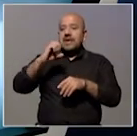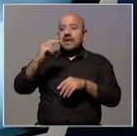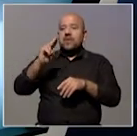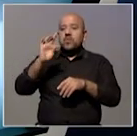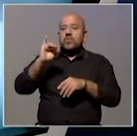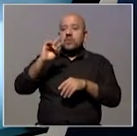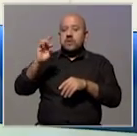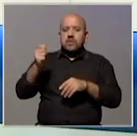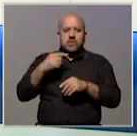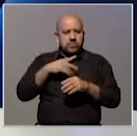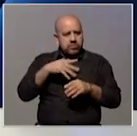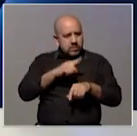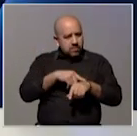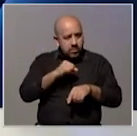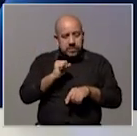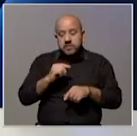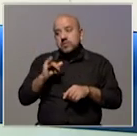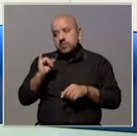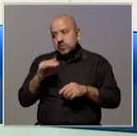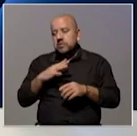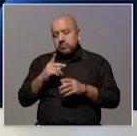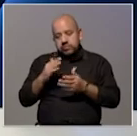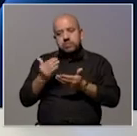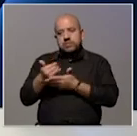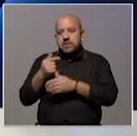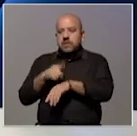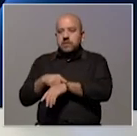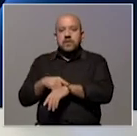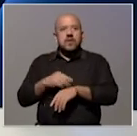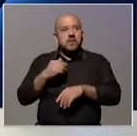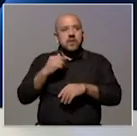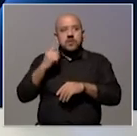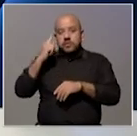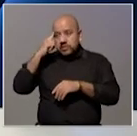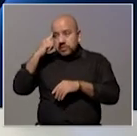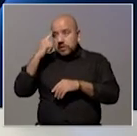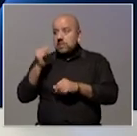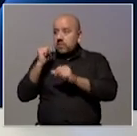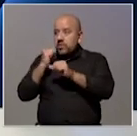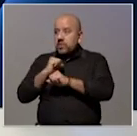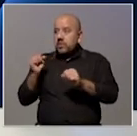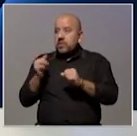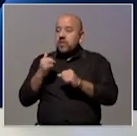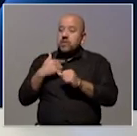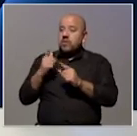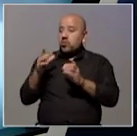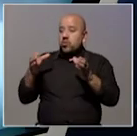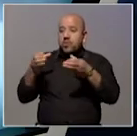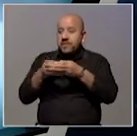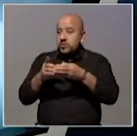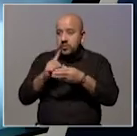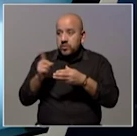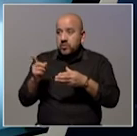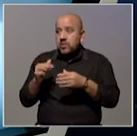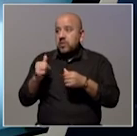ejecutiva saca mucho tiempo saca mucho cambió mucho la agenda si yo pensé que iba a poder tener comisiones lo que